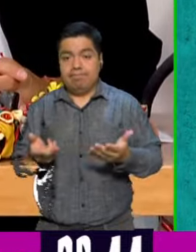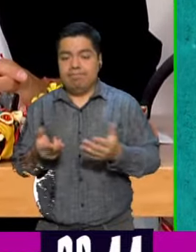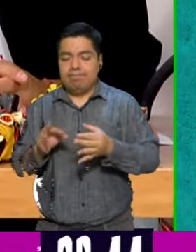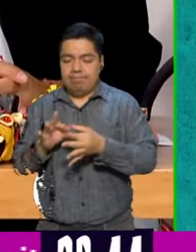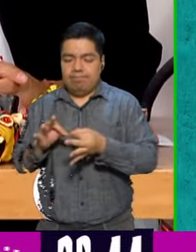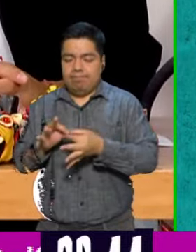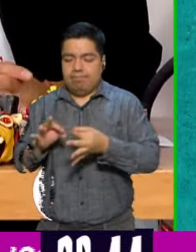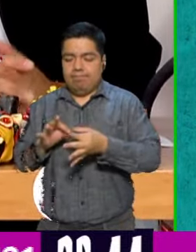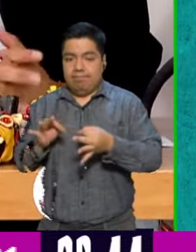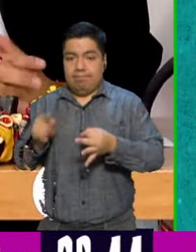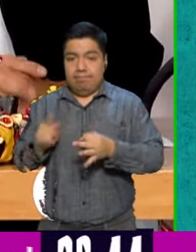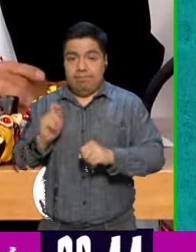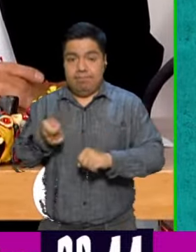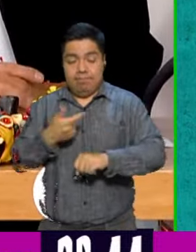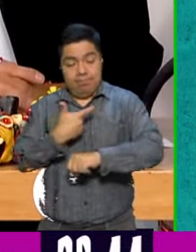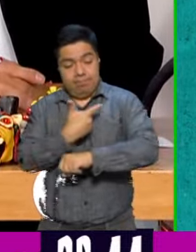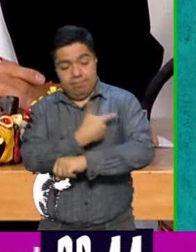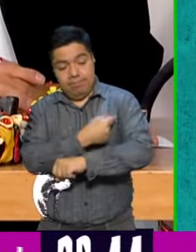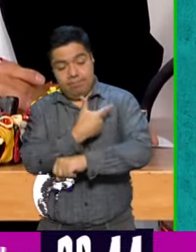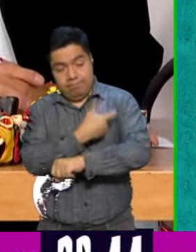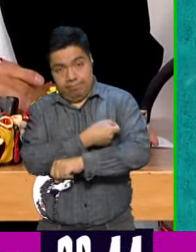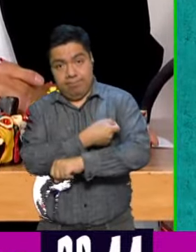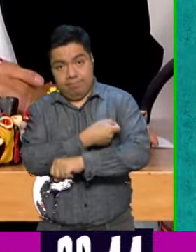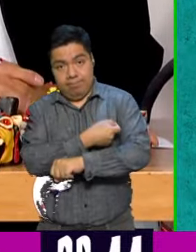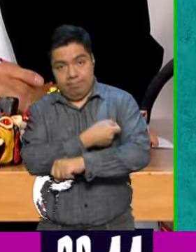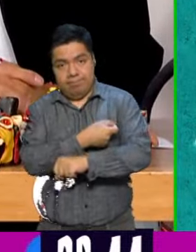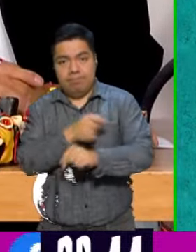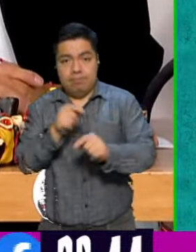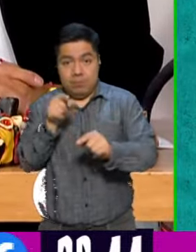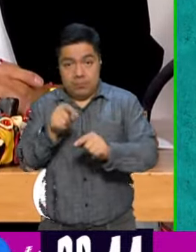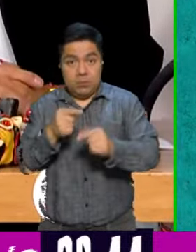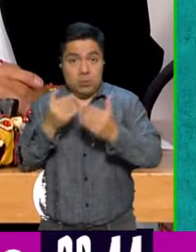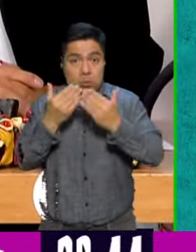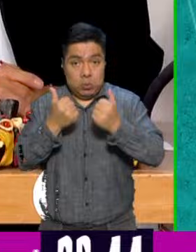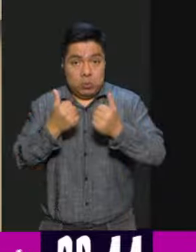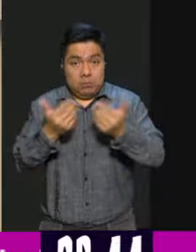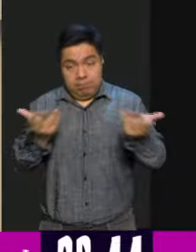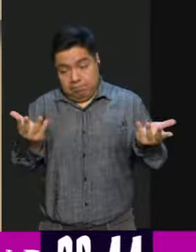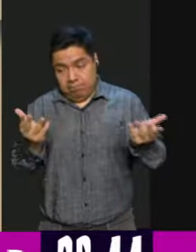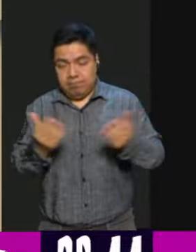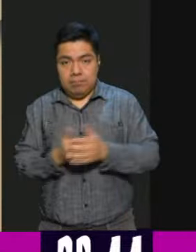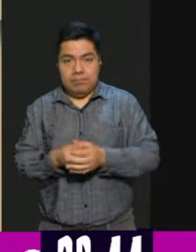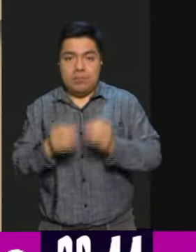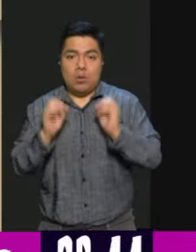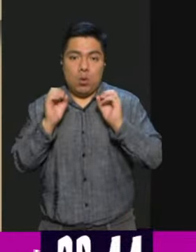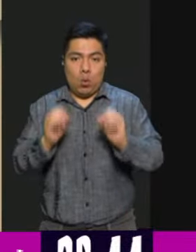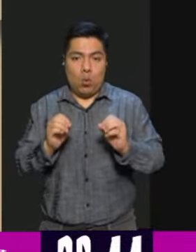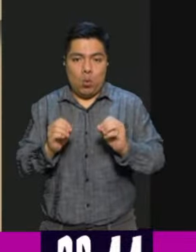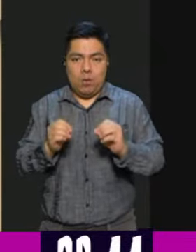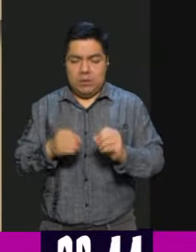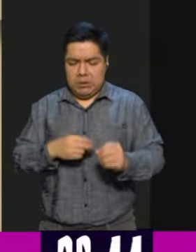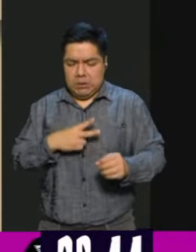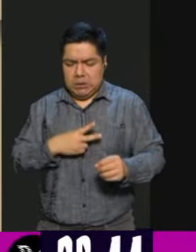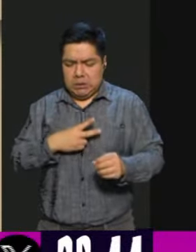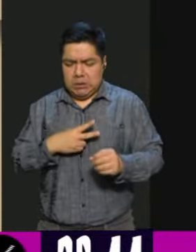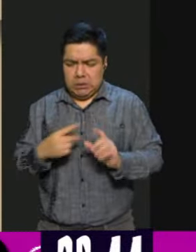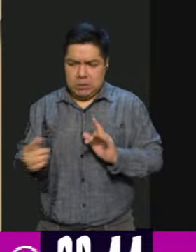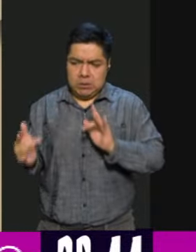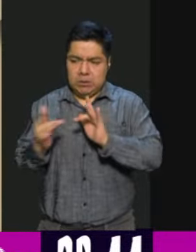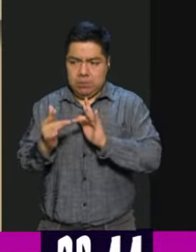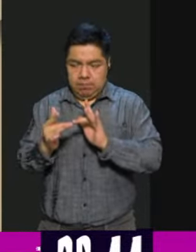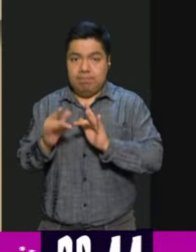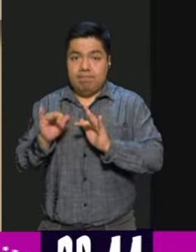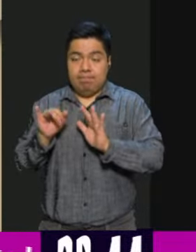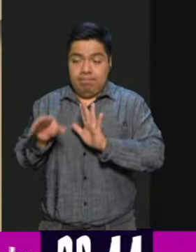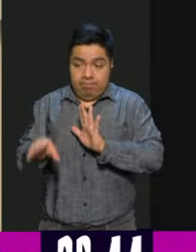cómo funcionan las vacunas. Cuando uno está vacunado y está expuesto al virus, sí contrae